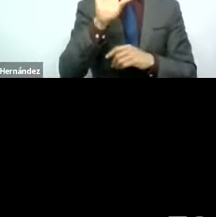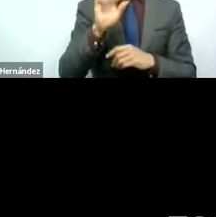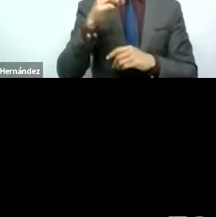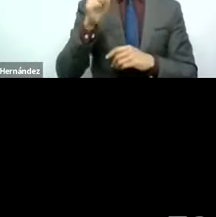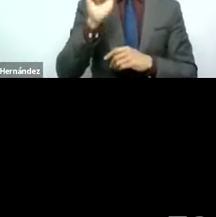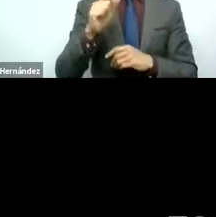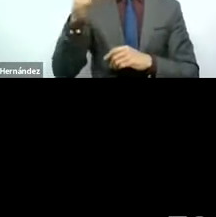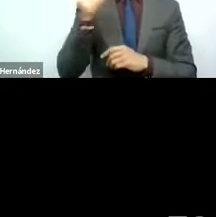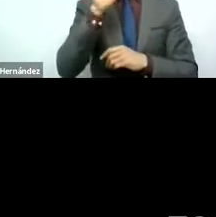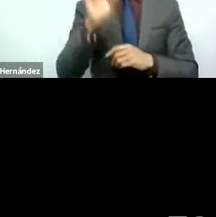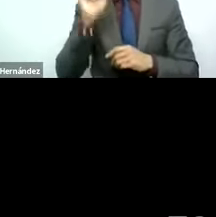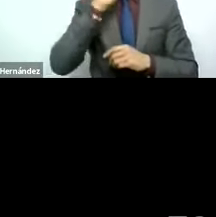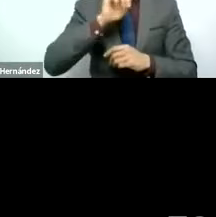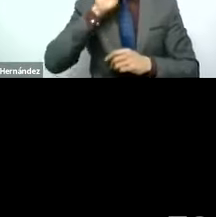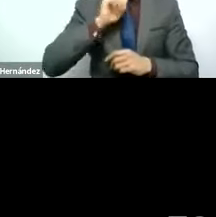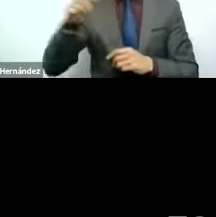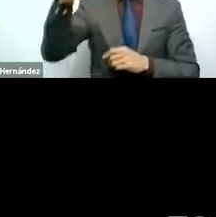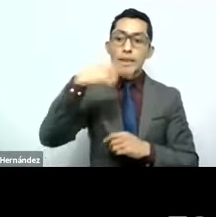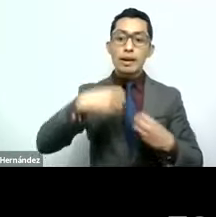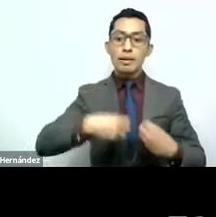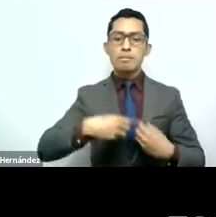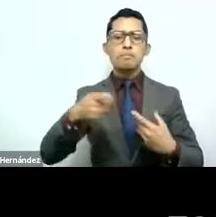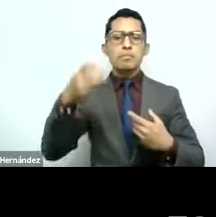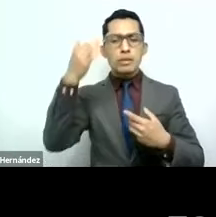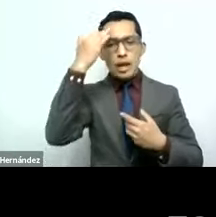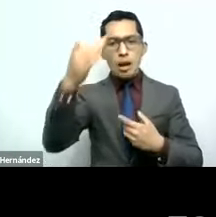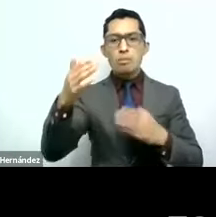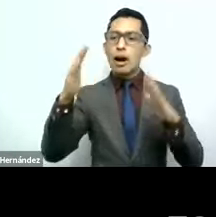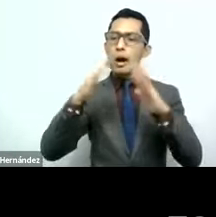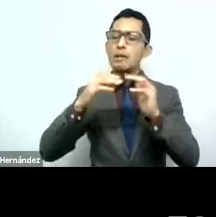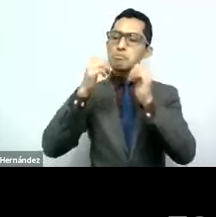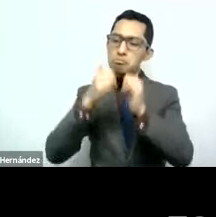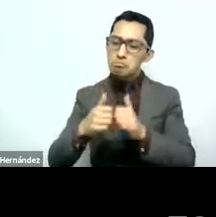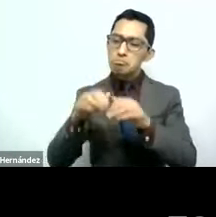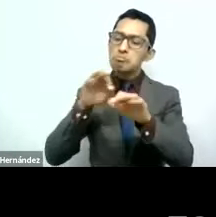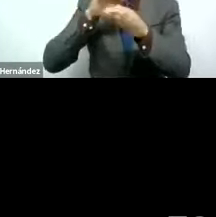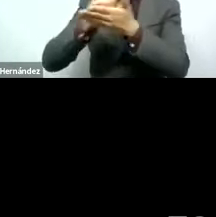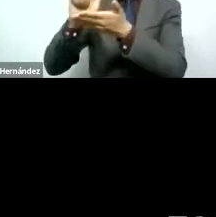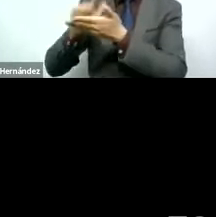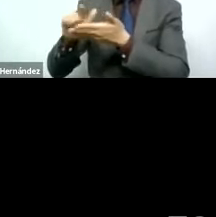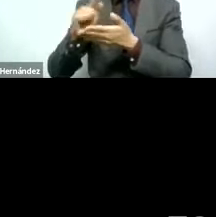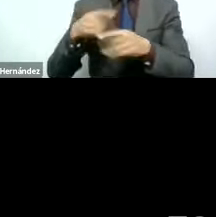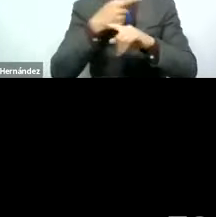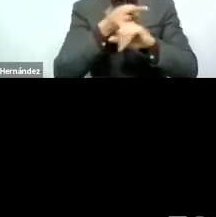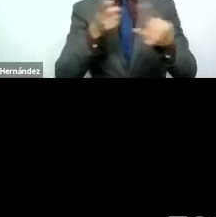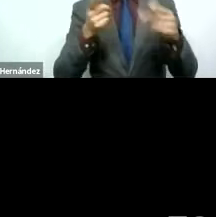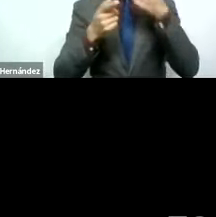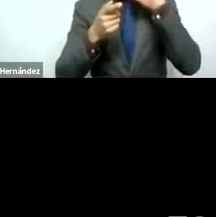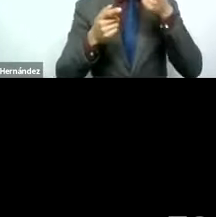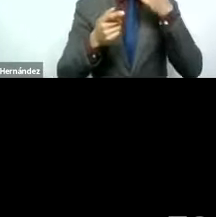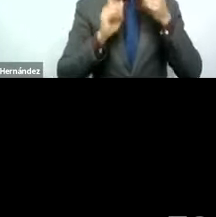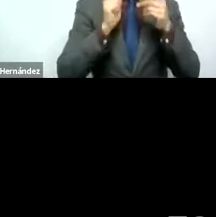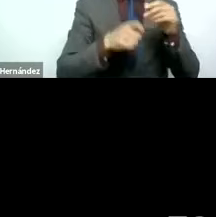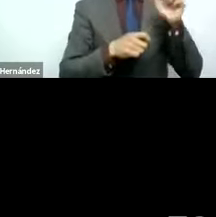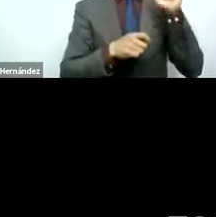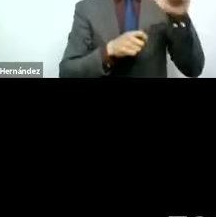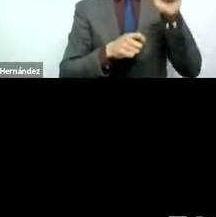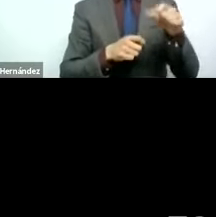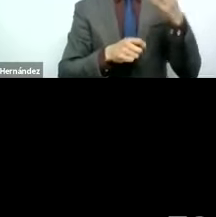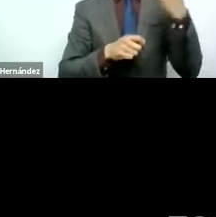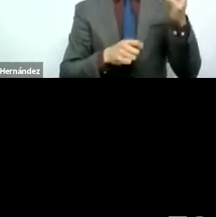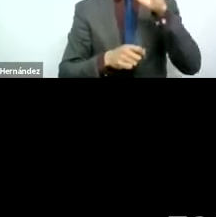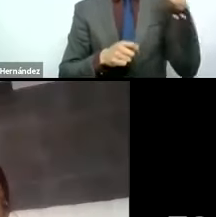47.7% de las mujeres dedican su tiempo a las labores del hogar, mientras que los hombres solamente dedican el